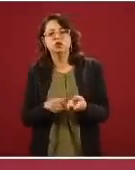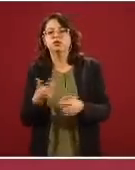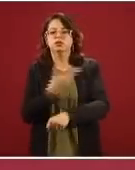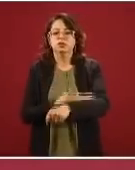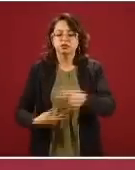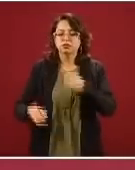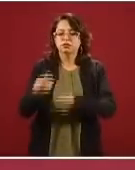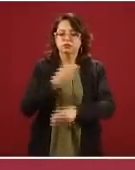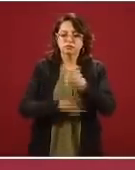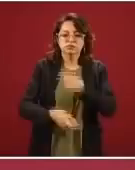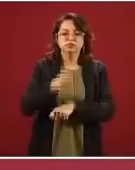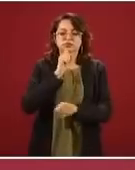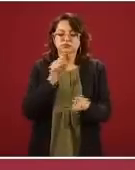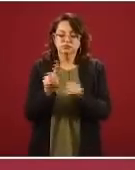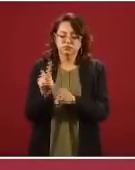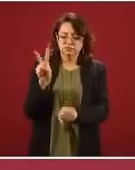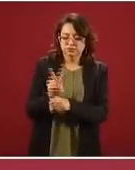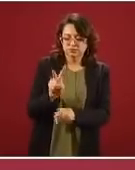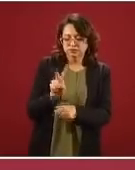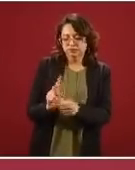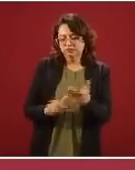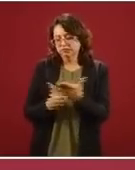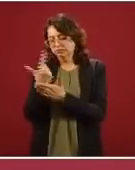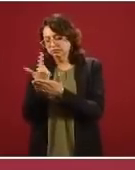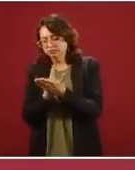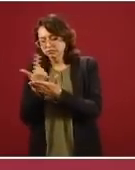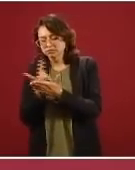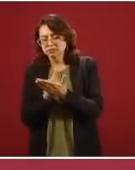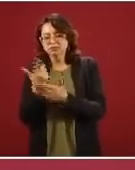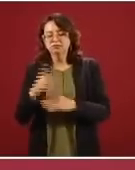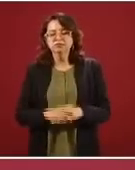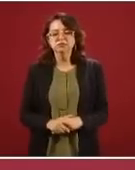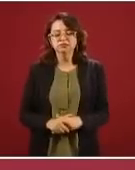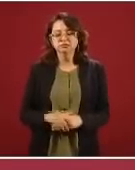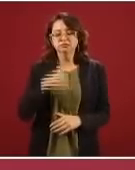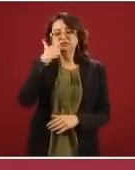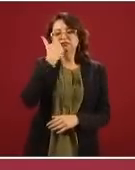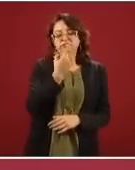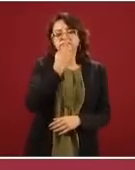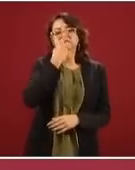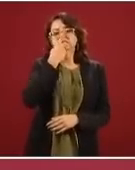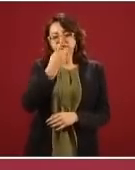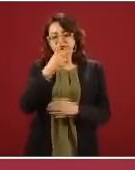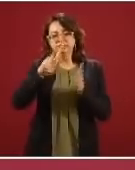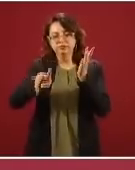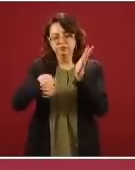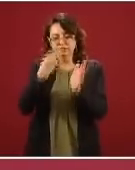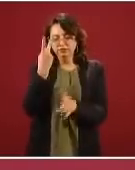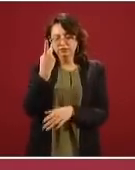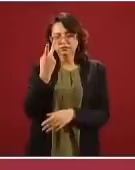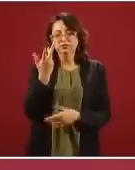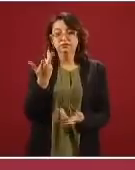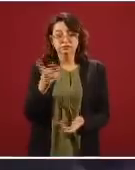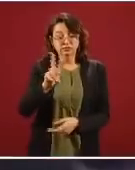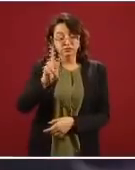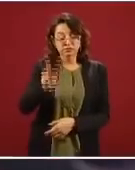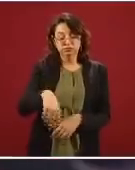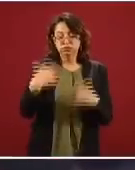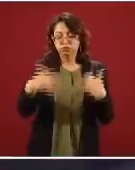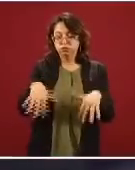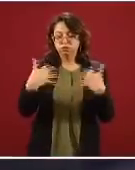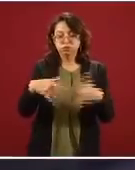su fiscalización y rendición de cuentas. Quiero recalcar de nueva cuenta que sí es un hecho